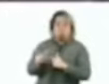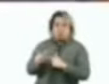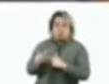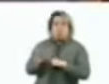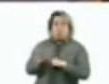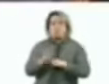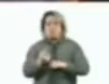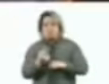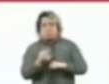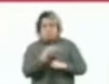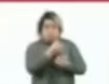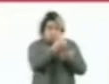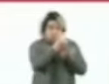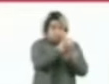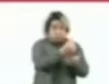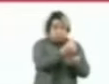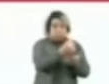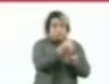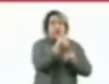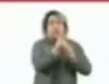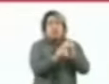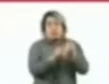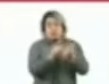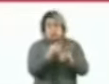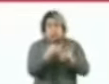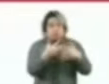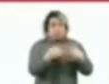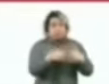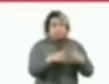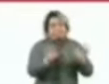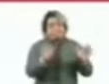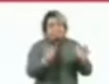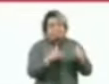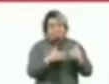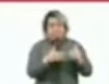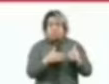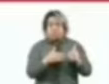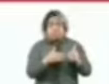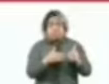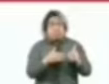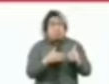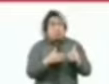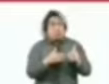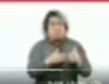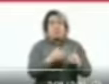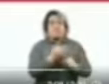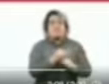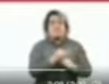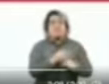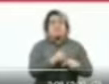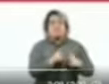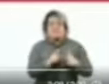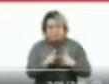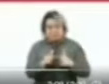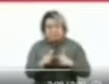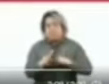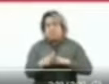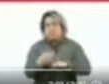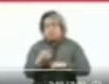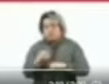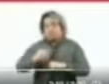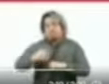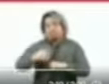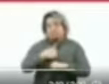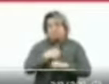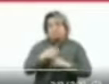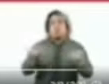este apoyo precisamente se evitó el cierre de miles de microempresas de 1 a 10 trabajadores, de tal manera que